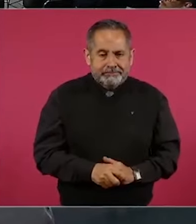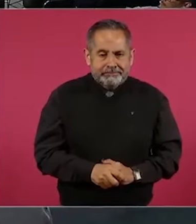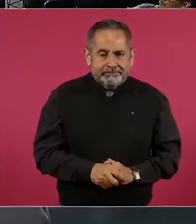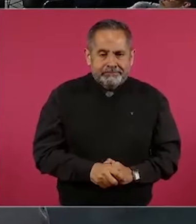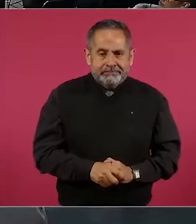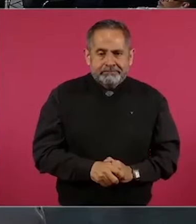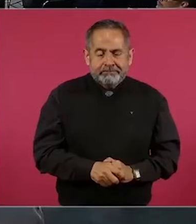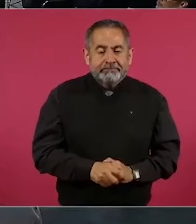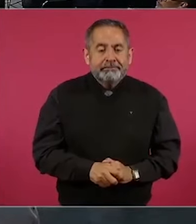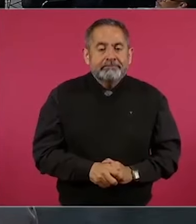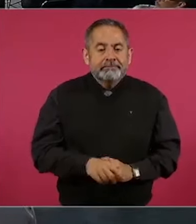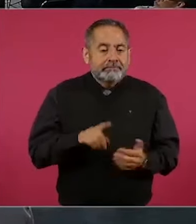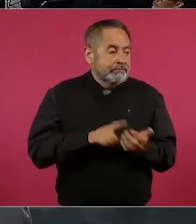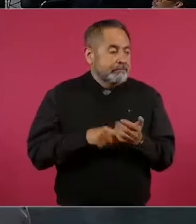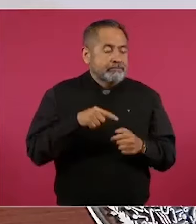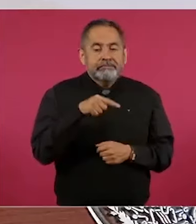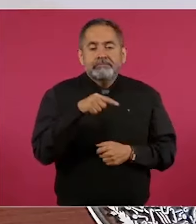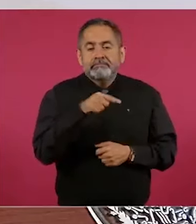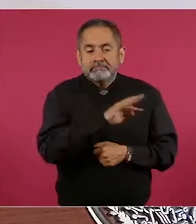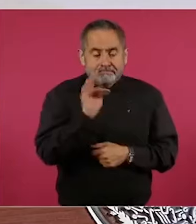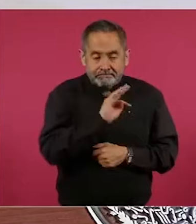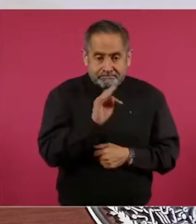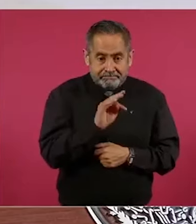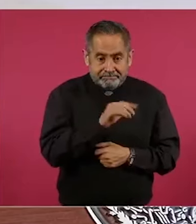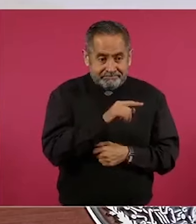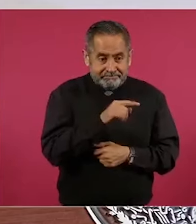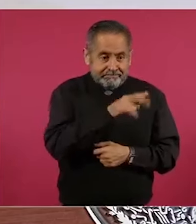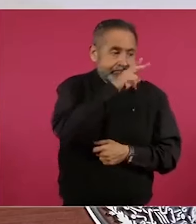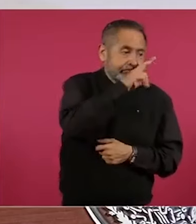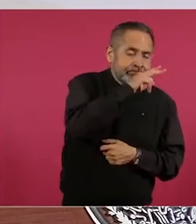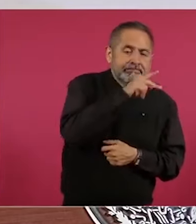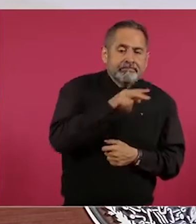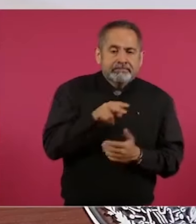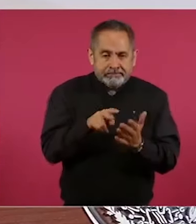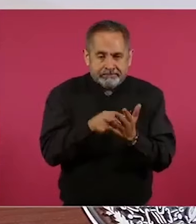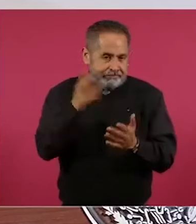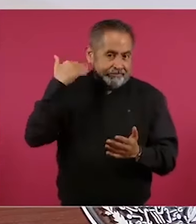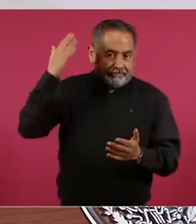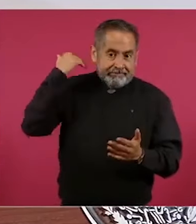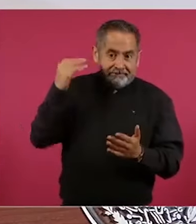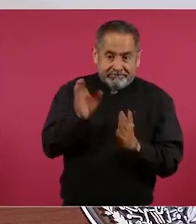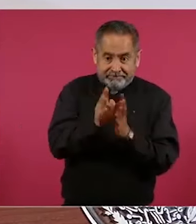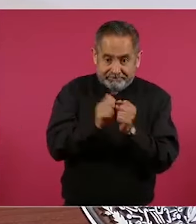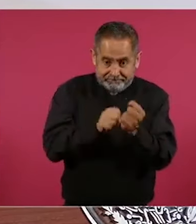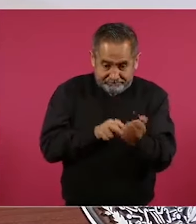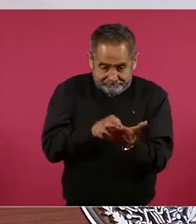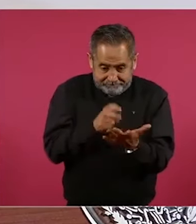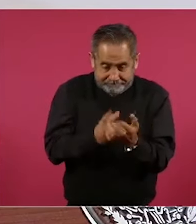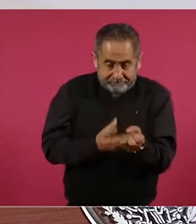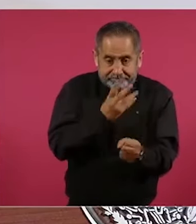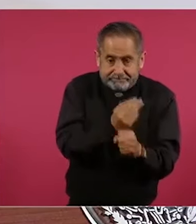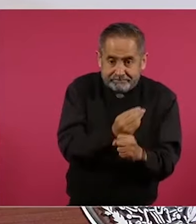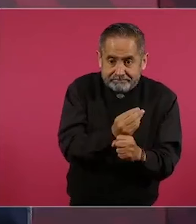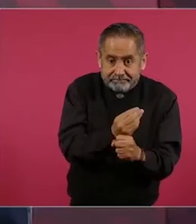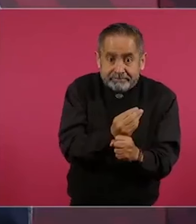se dé marcha atrás a las contrarreformas que se